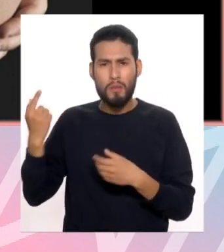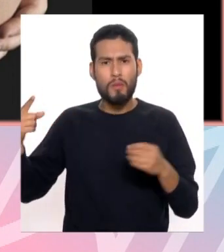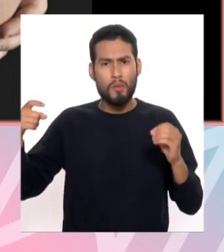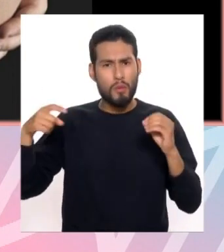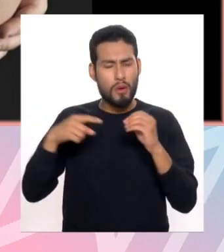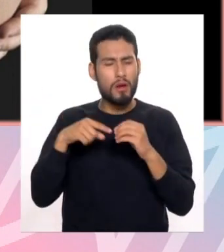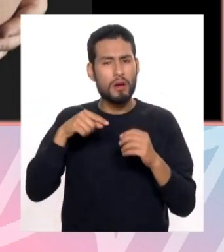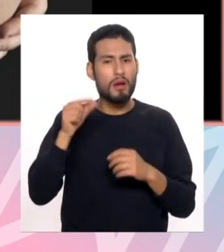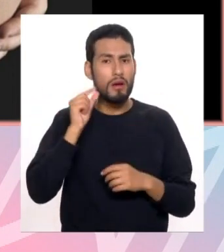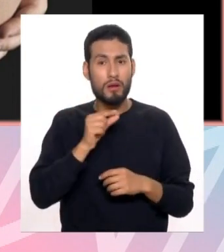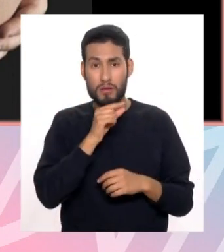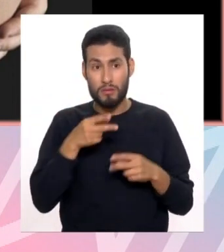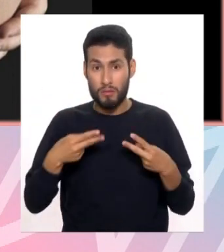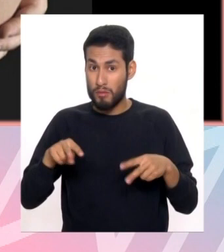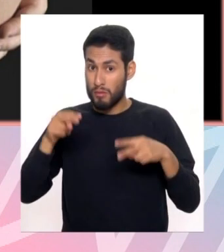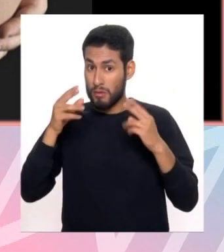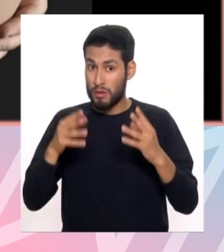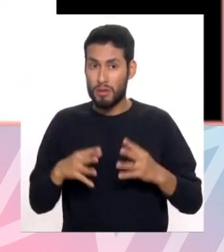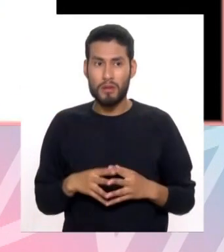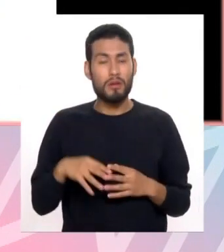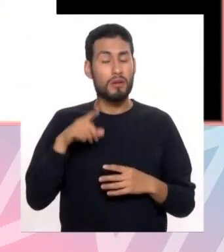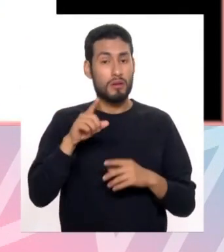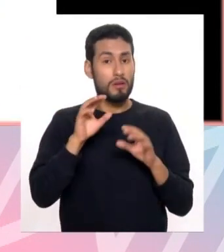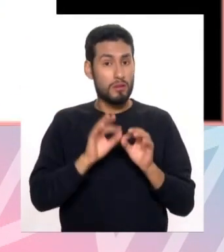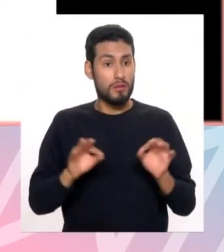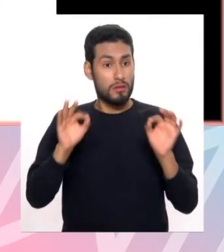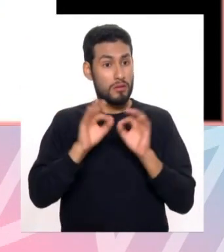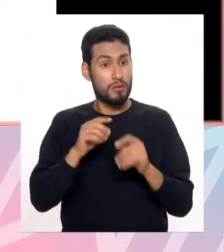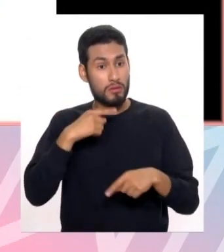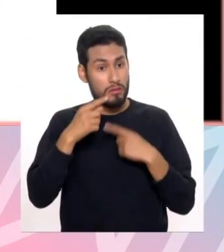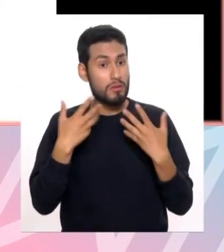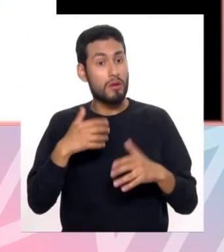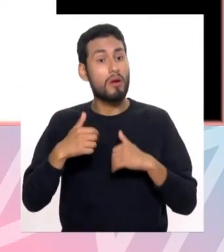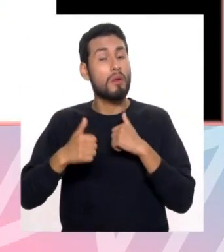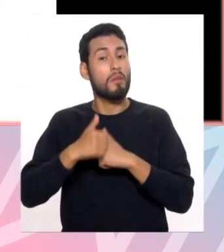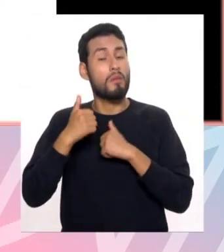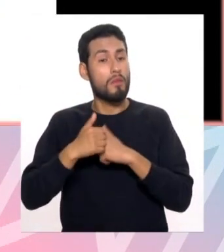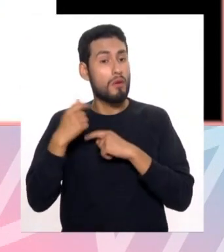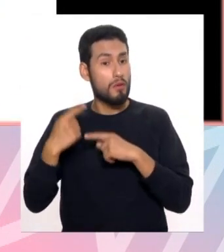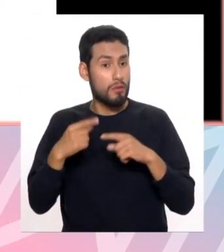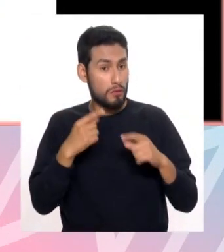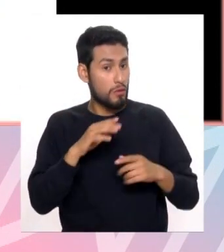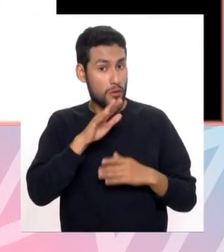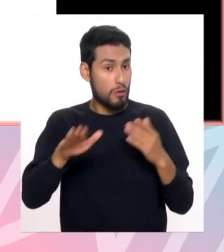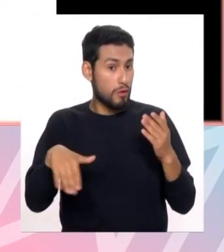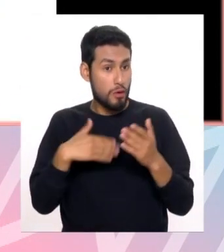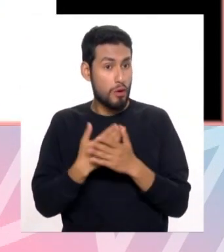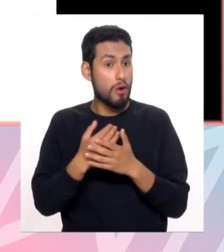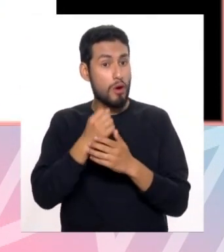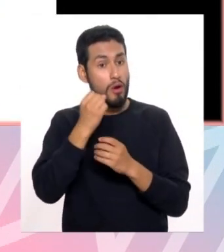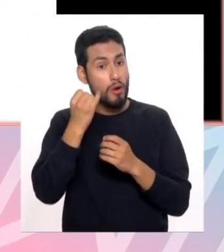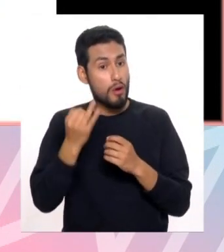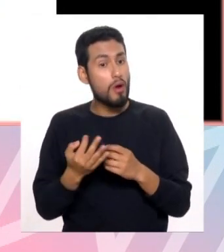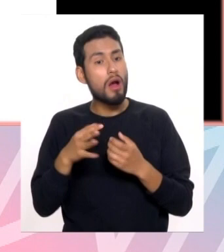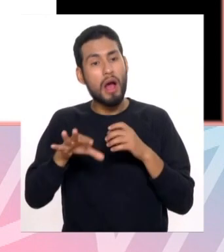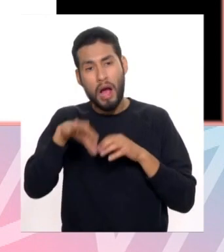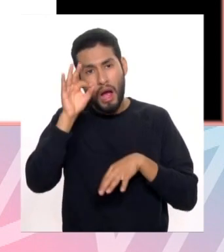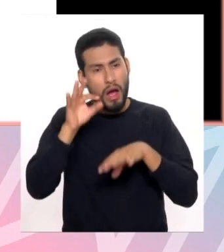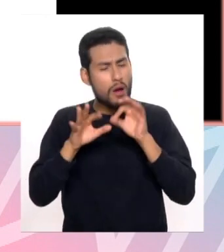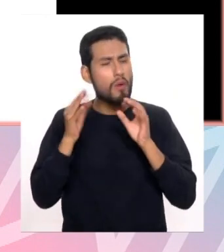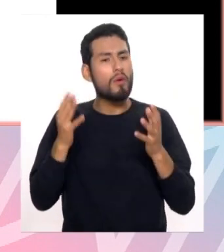embarazos gemelares están aumentando, es importante también mencionar las complicaciones. Y todas ellas son